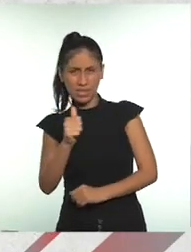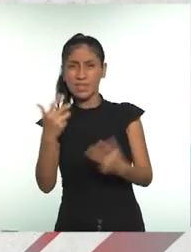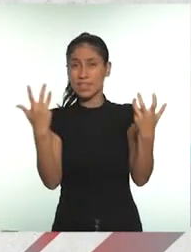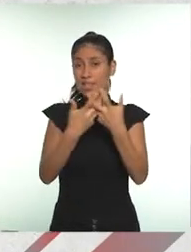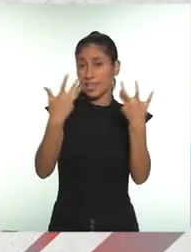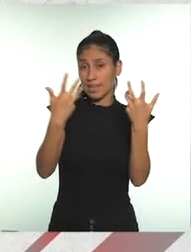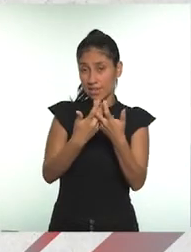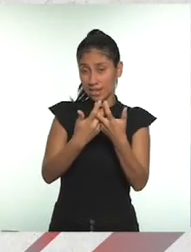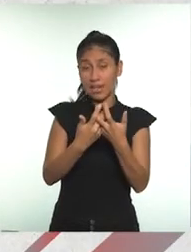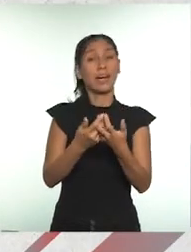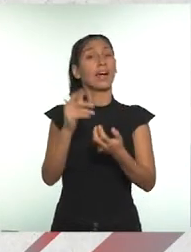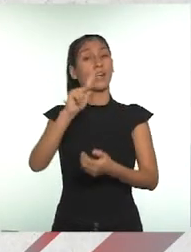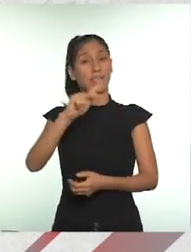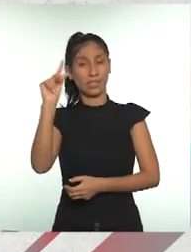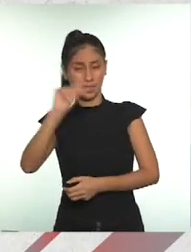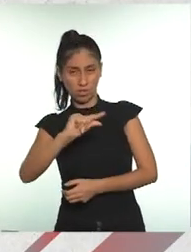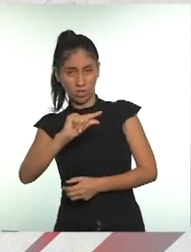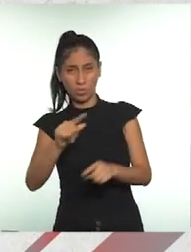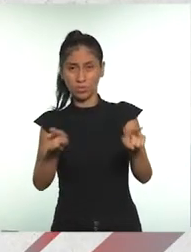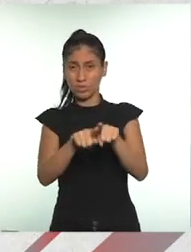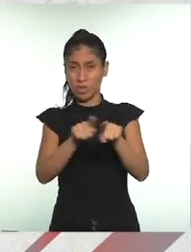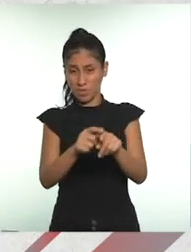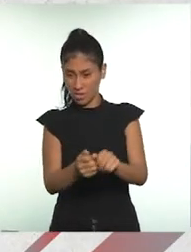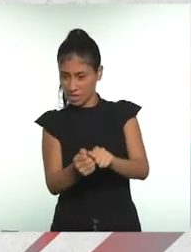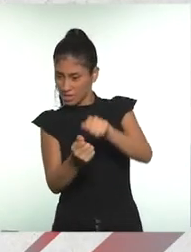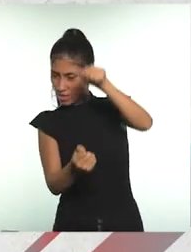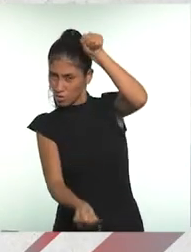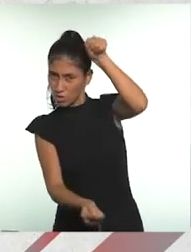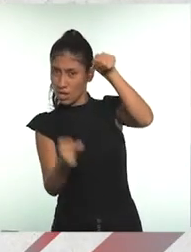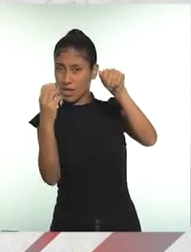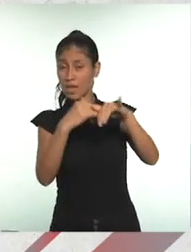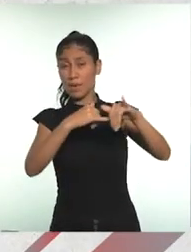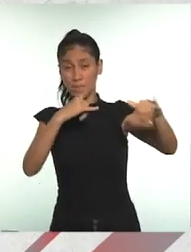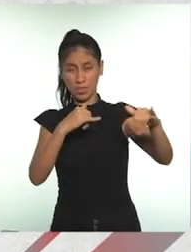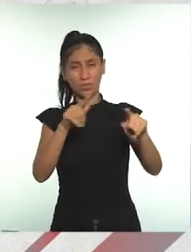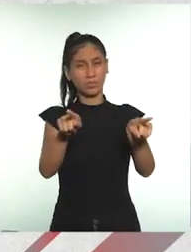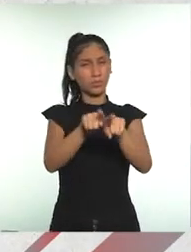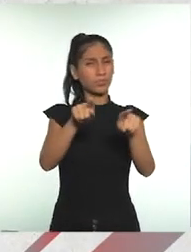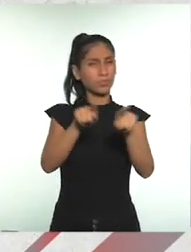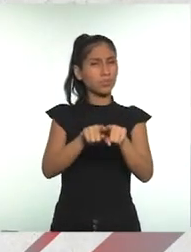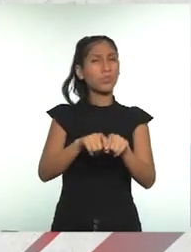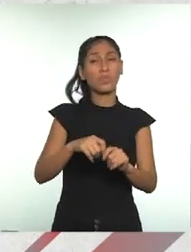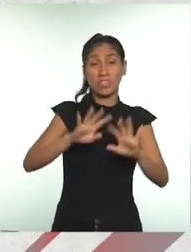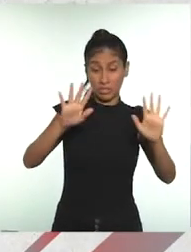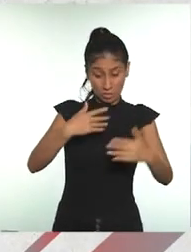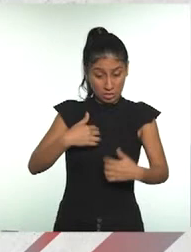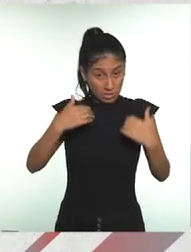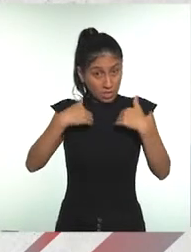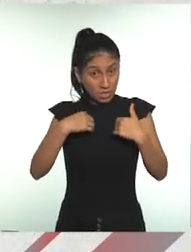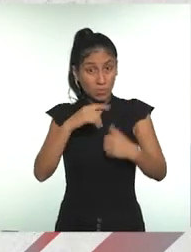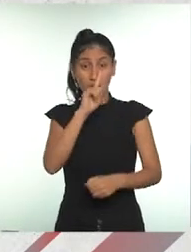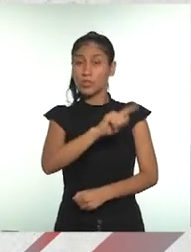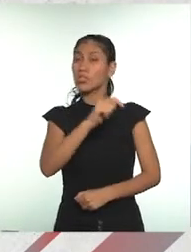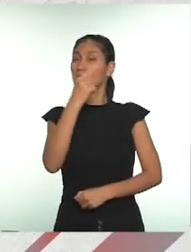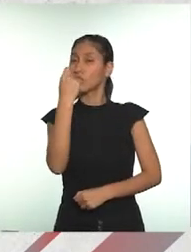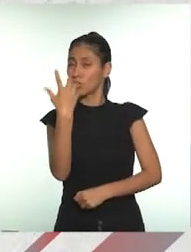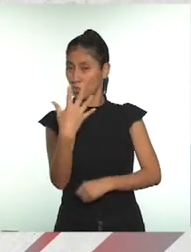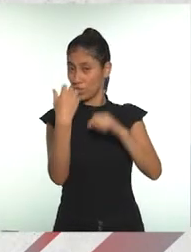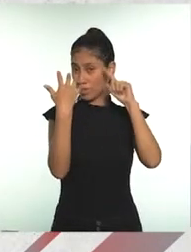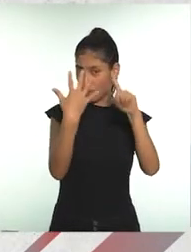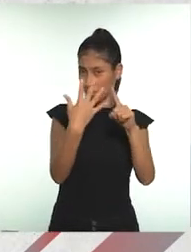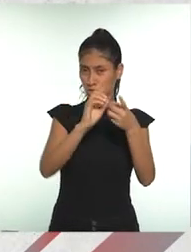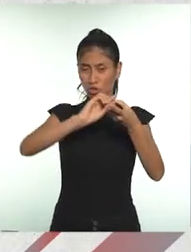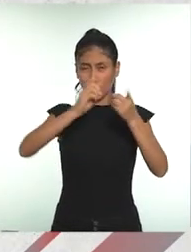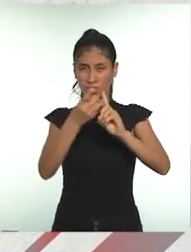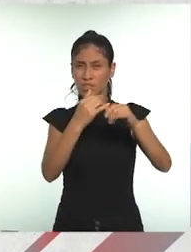y la estatura en metros. Si tenemos la estatura en centímetros, 156, debemos expresarla en metros.